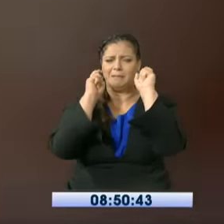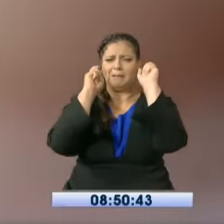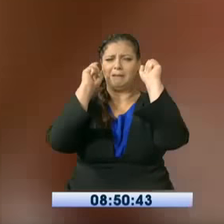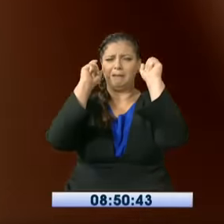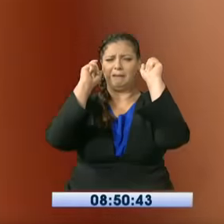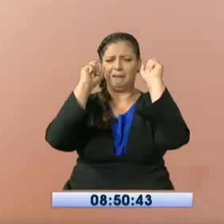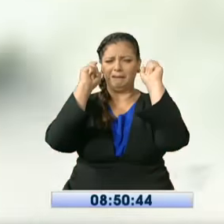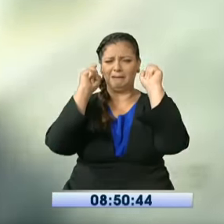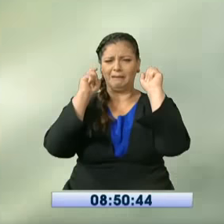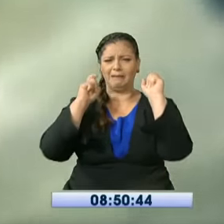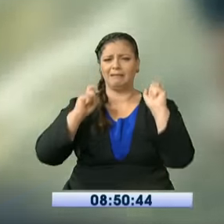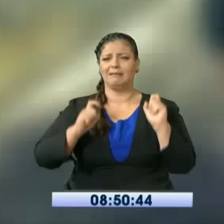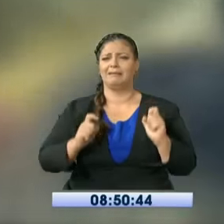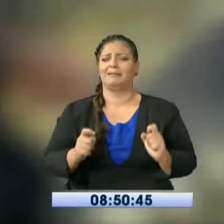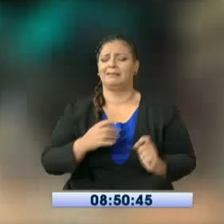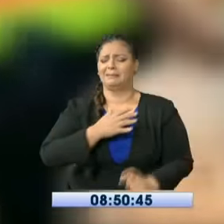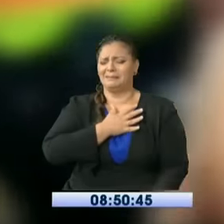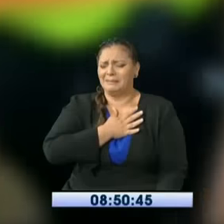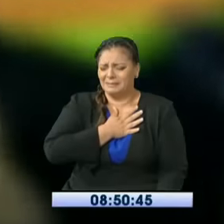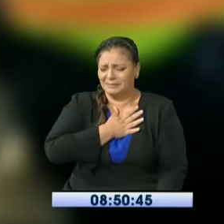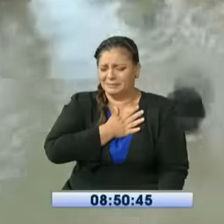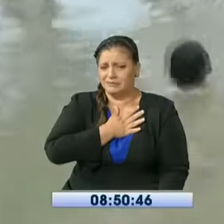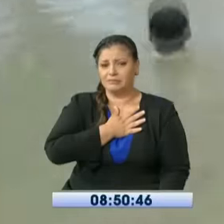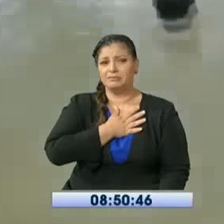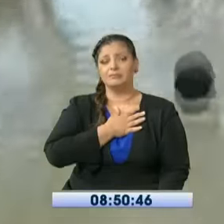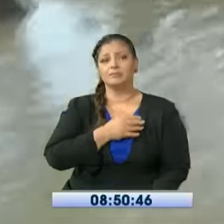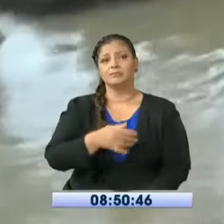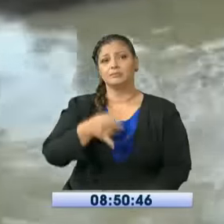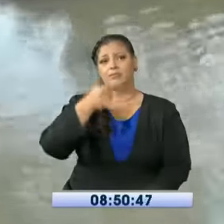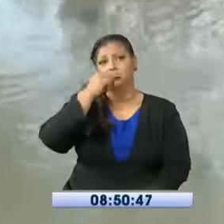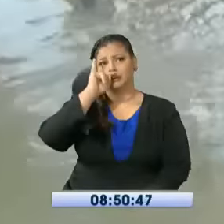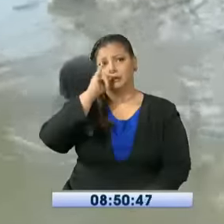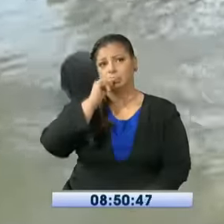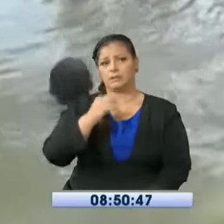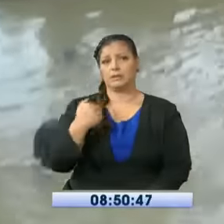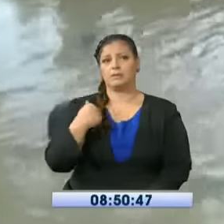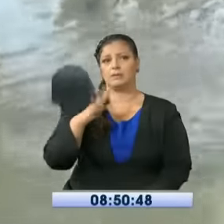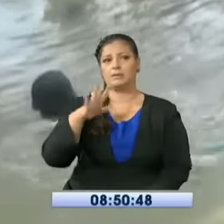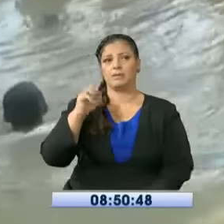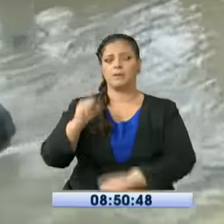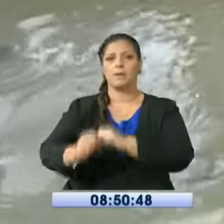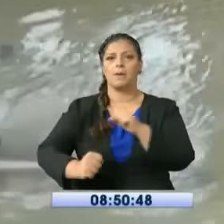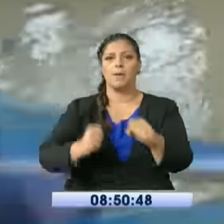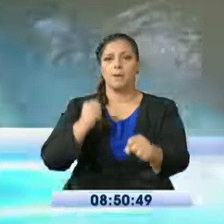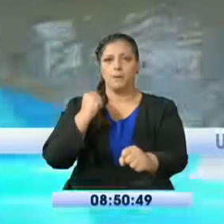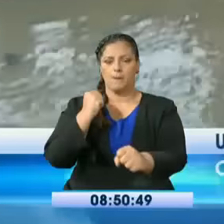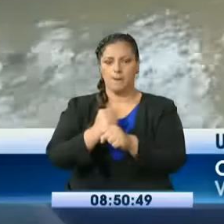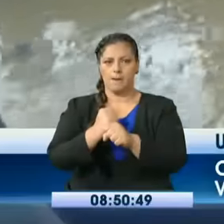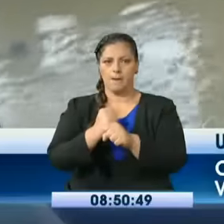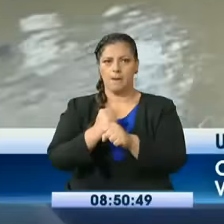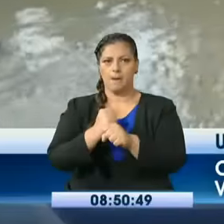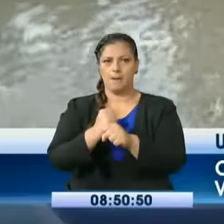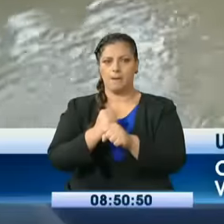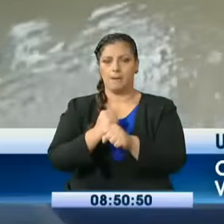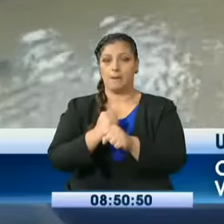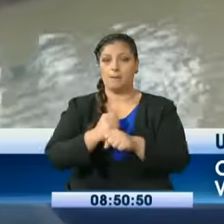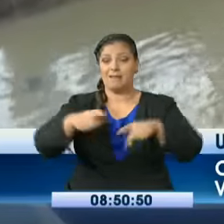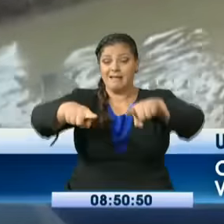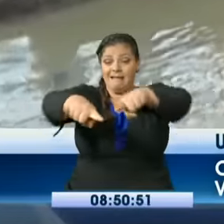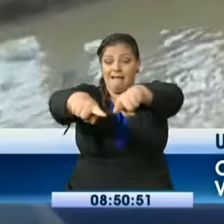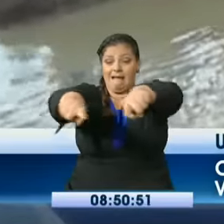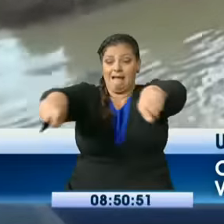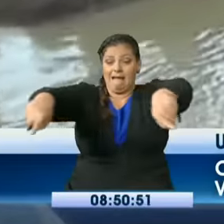Este fue el momento en el que el cuerpo del pequeño era extraído del agua después que lamentablemente se ahogara.